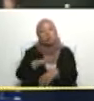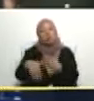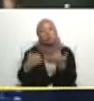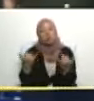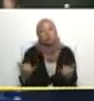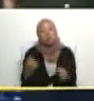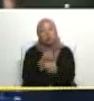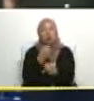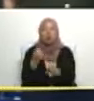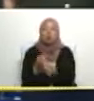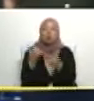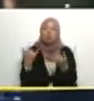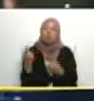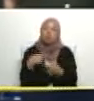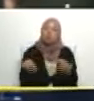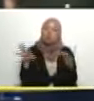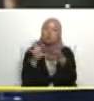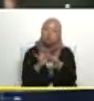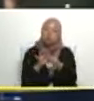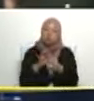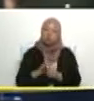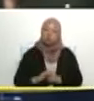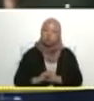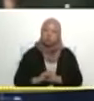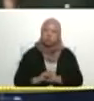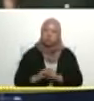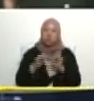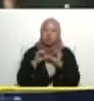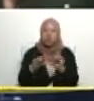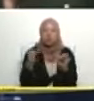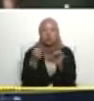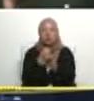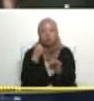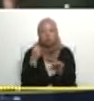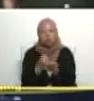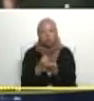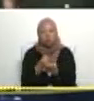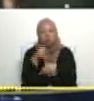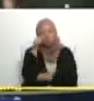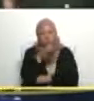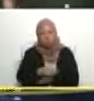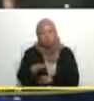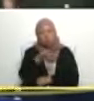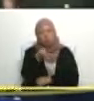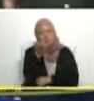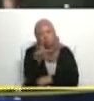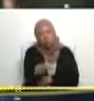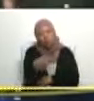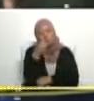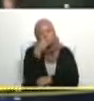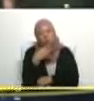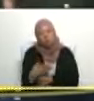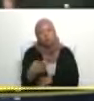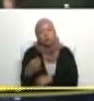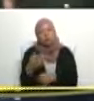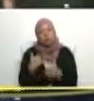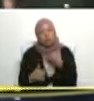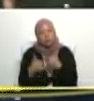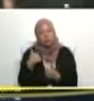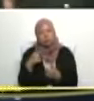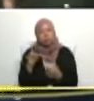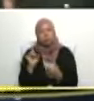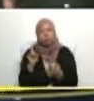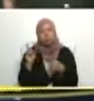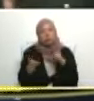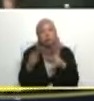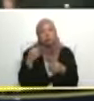van a conseguir más unidos que nunca. Sigan ustedes haciendo el papel de desesperados en